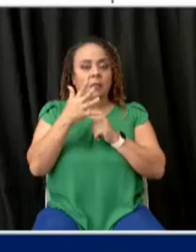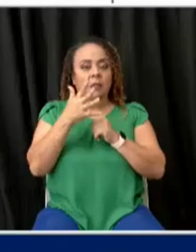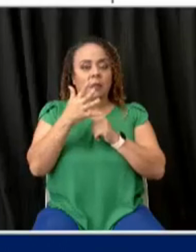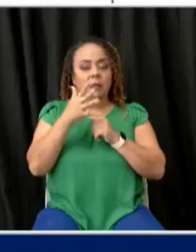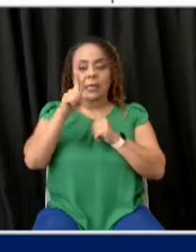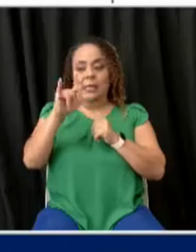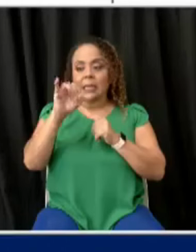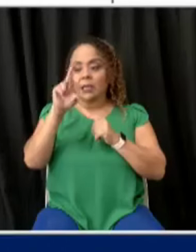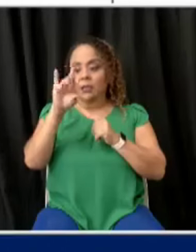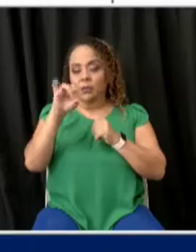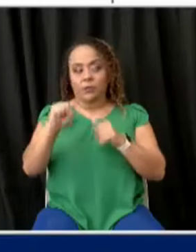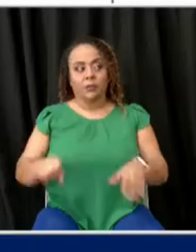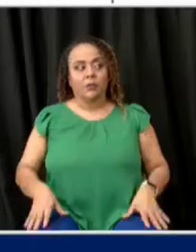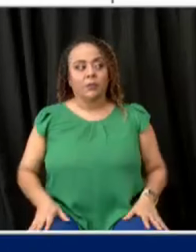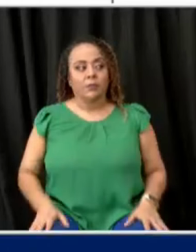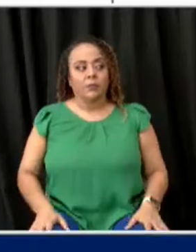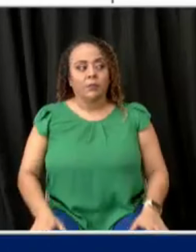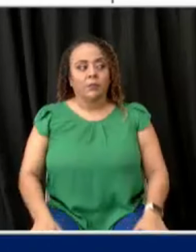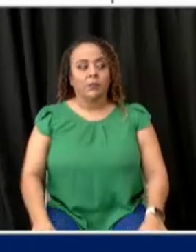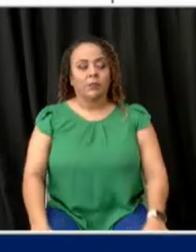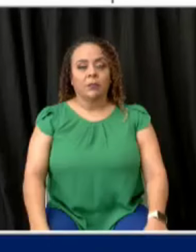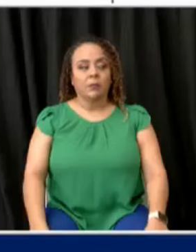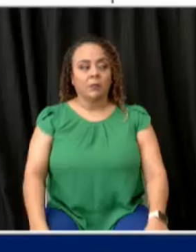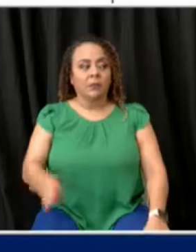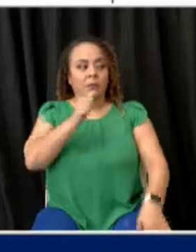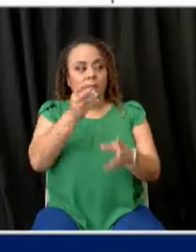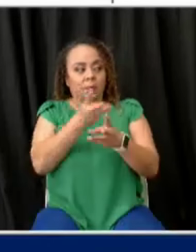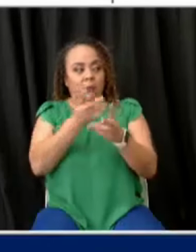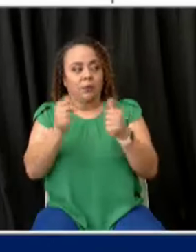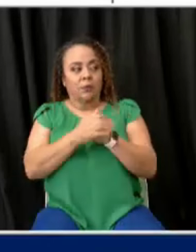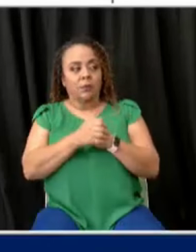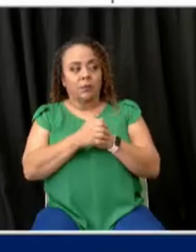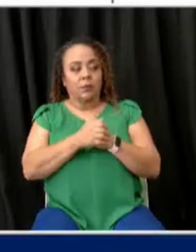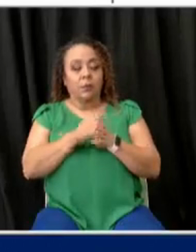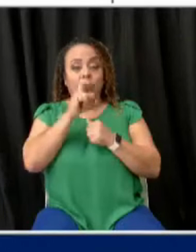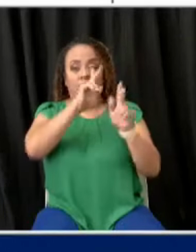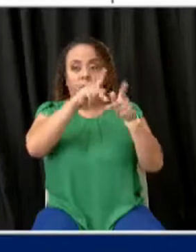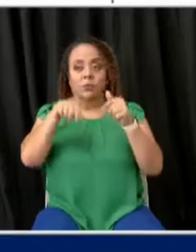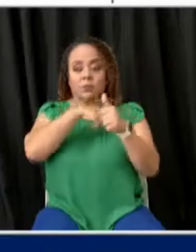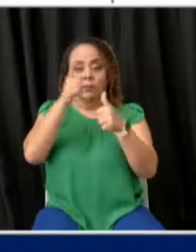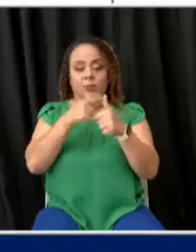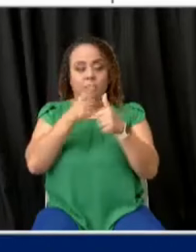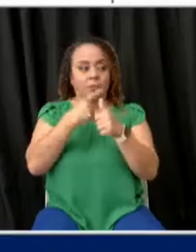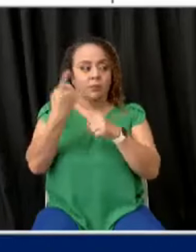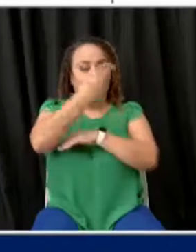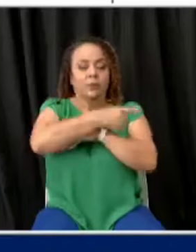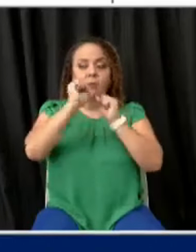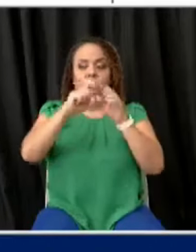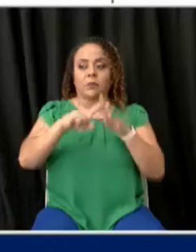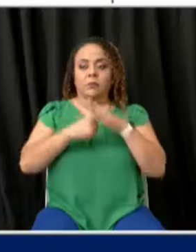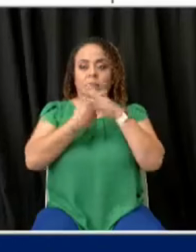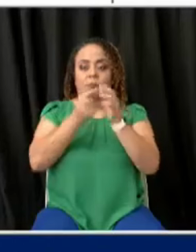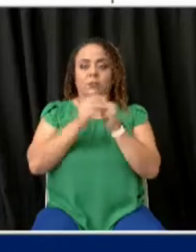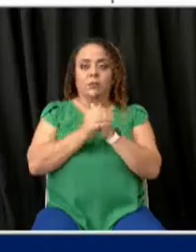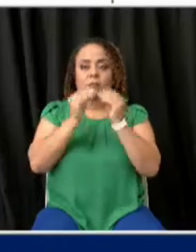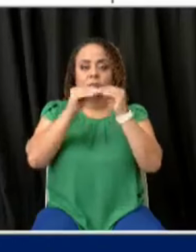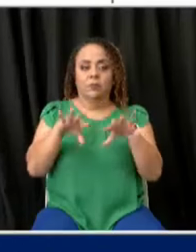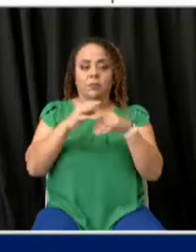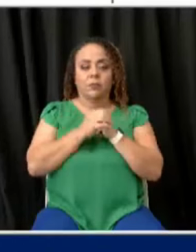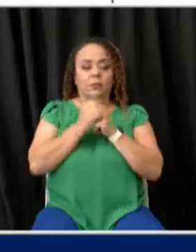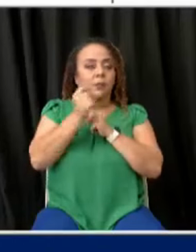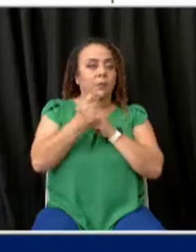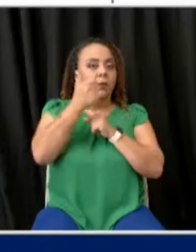litros de líquido perdido. O sea, una persona los primeros días puede empezar a perder